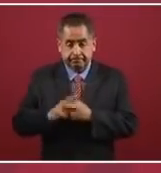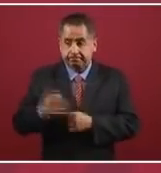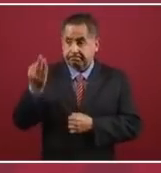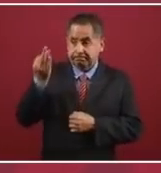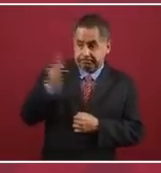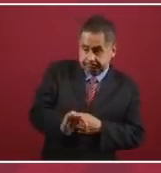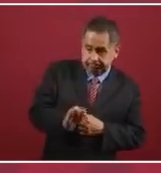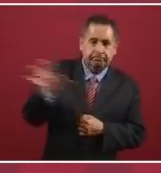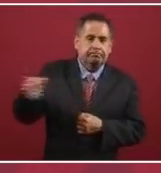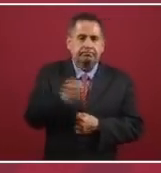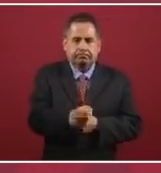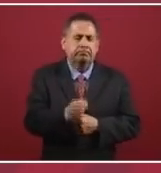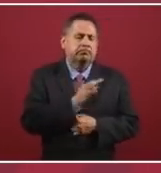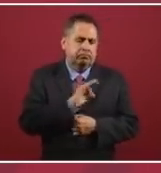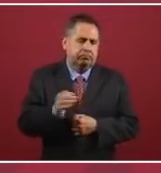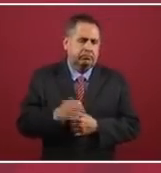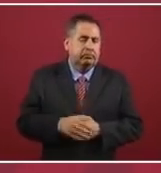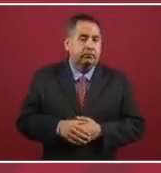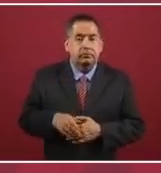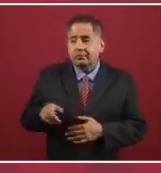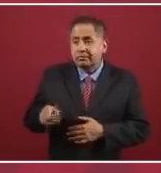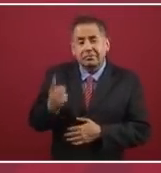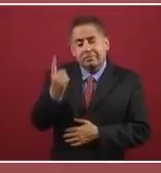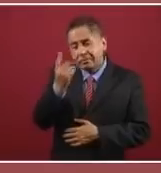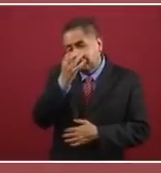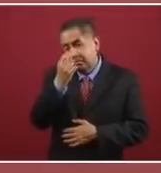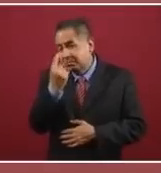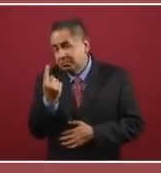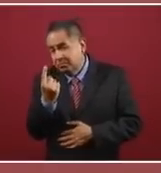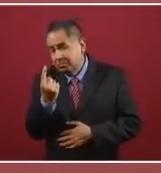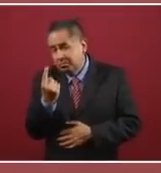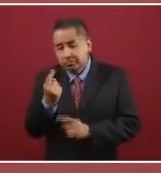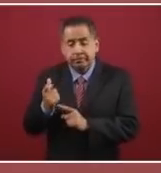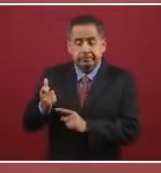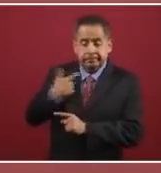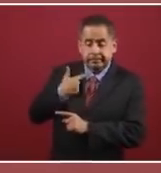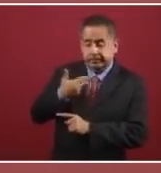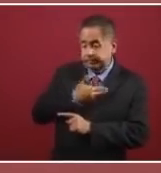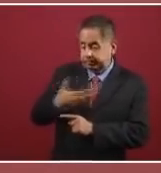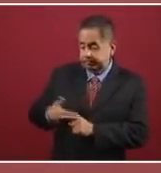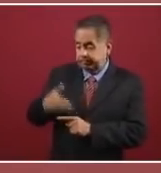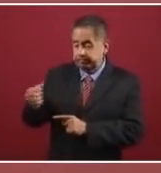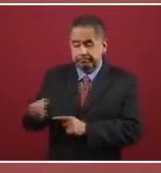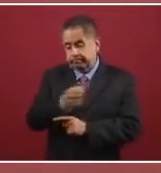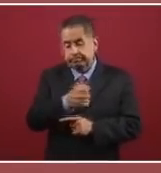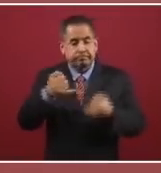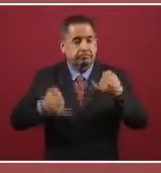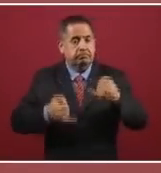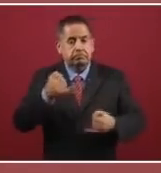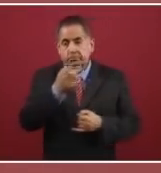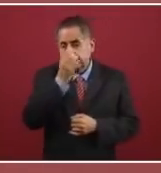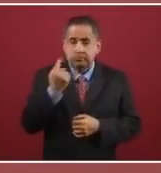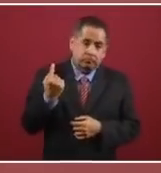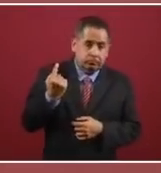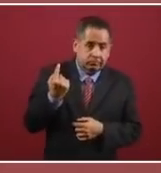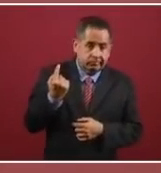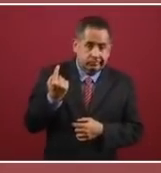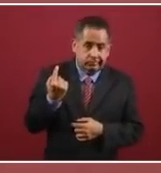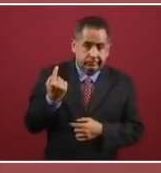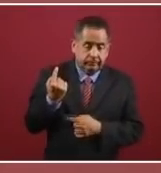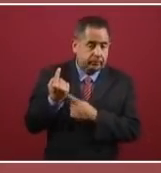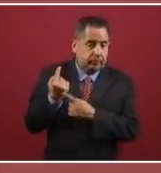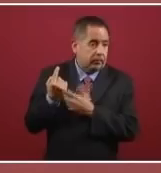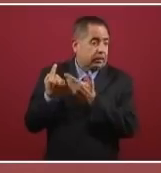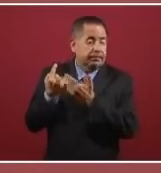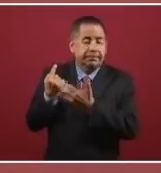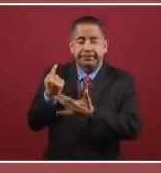el único antecedente que existe de juicio a un